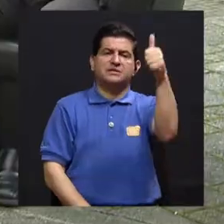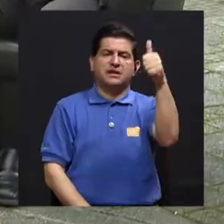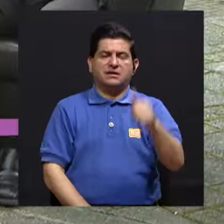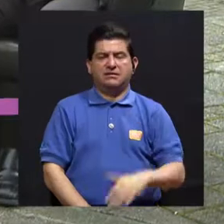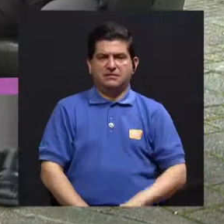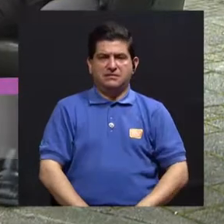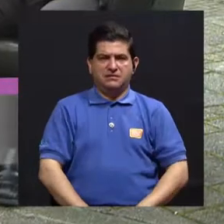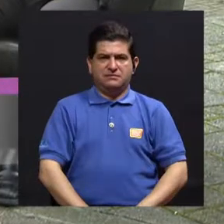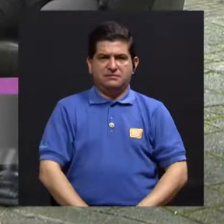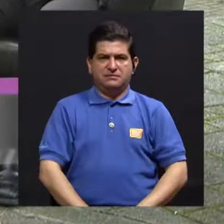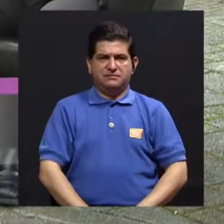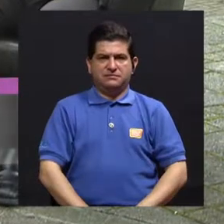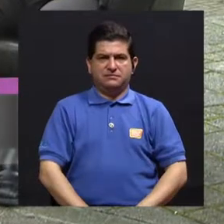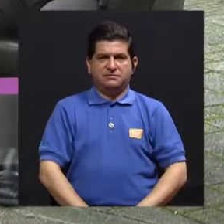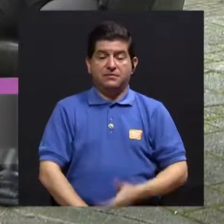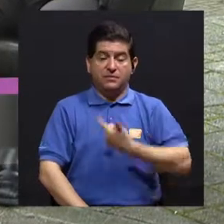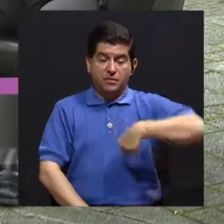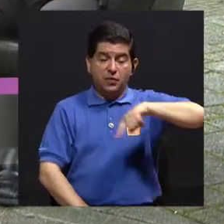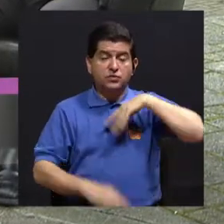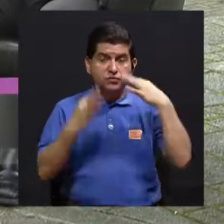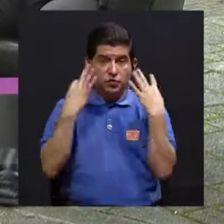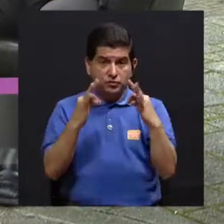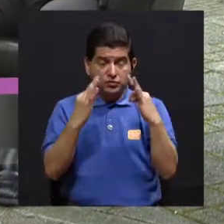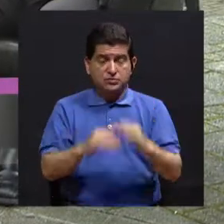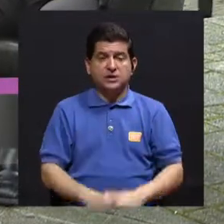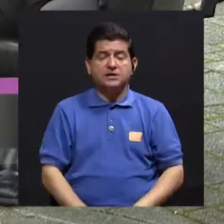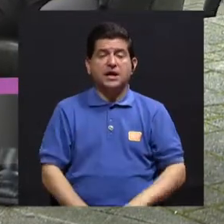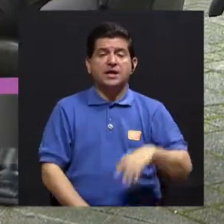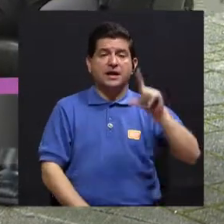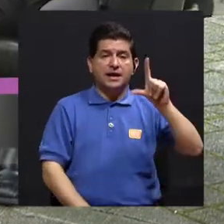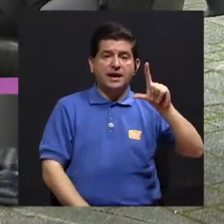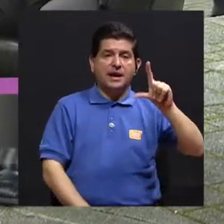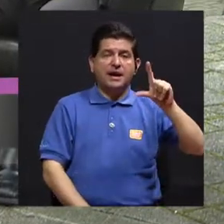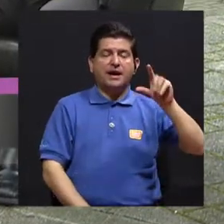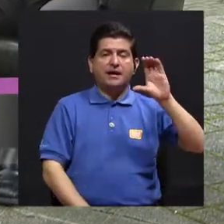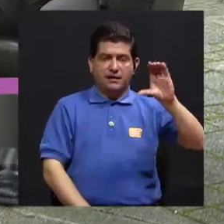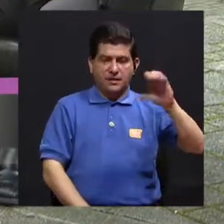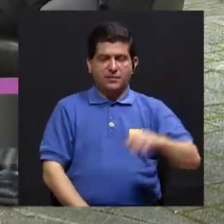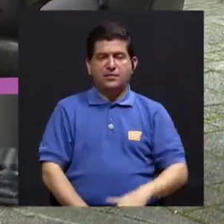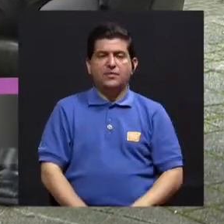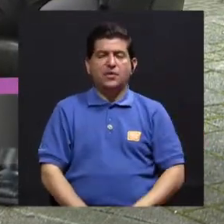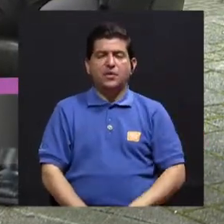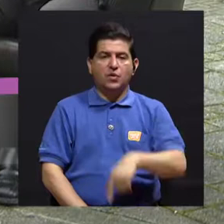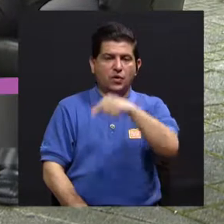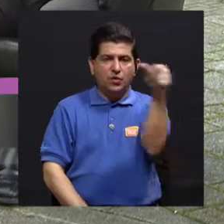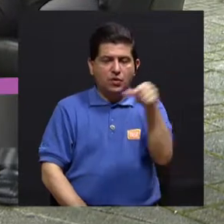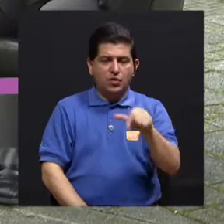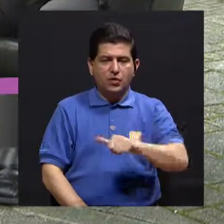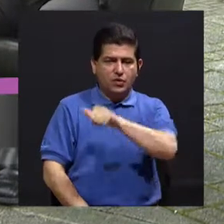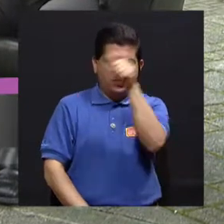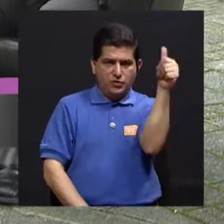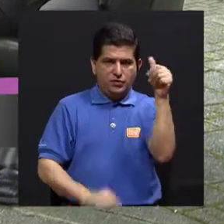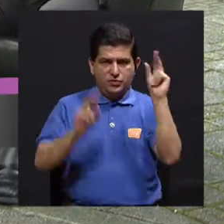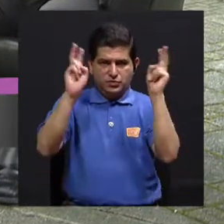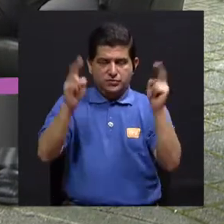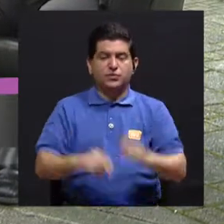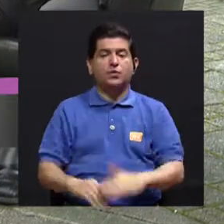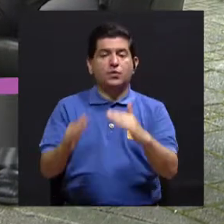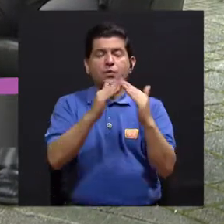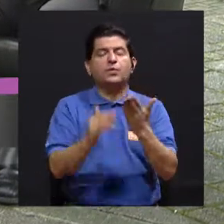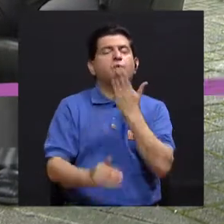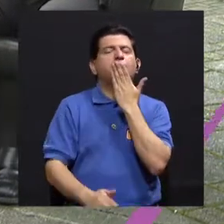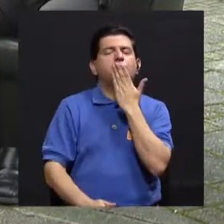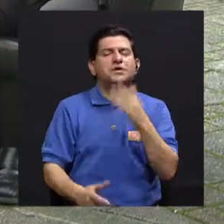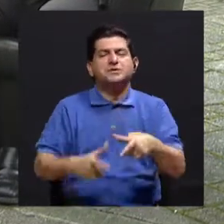en Alajuela mayoritariamente. Entonces hemos tratado poblaciones como la Carpio, poblaciones como el Río Azul, y en cuanto a